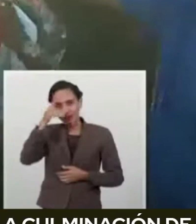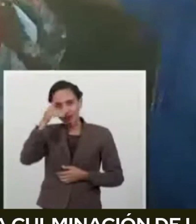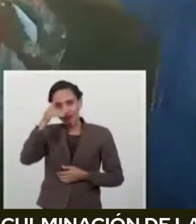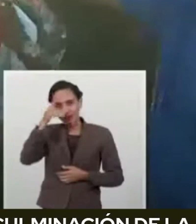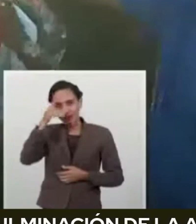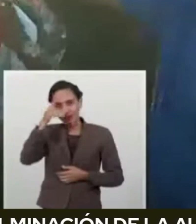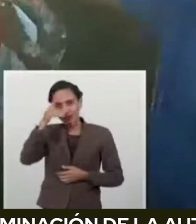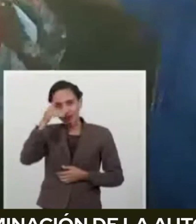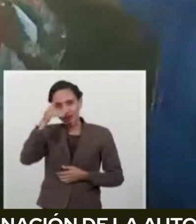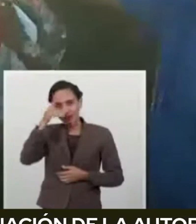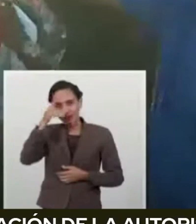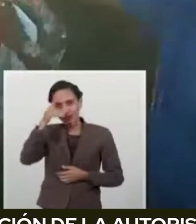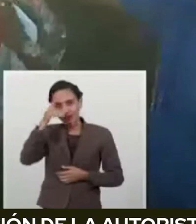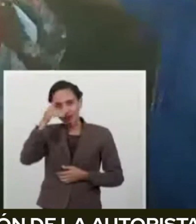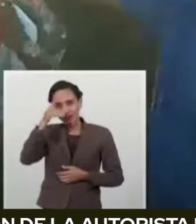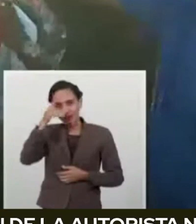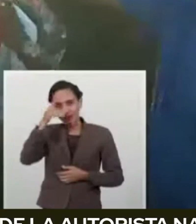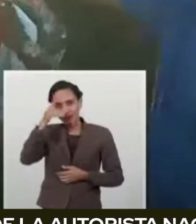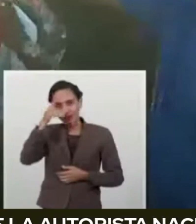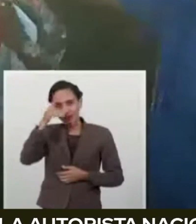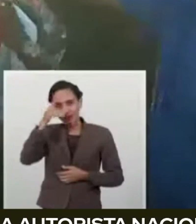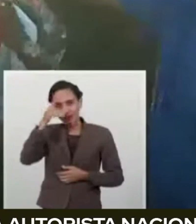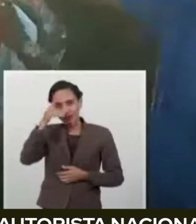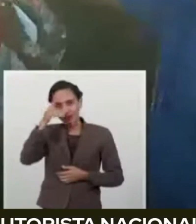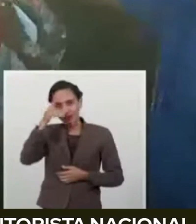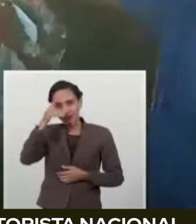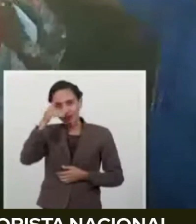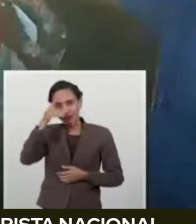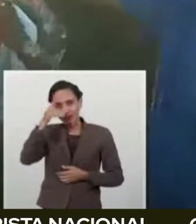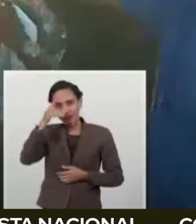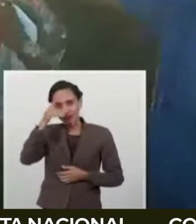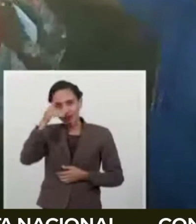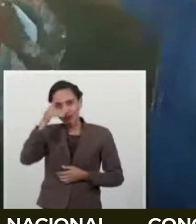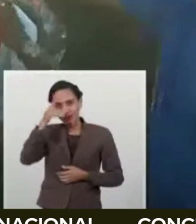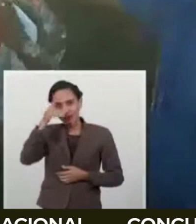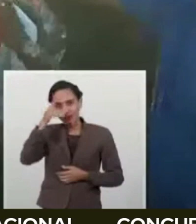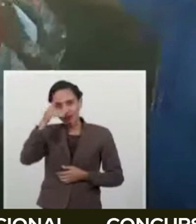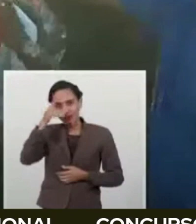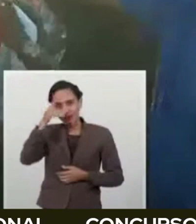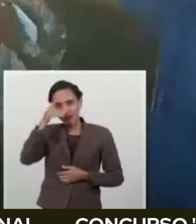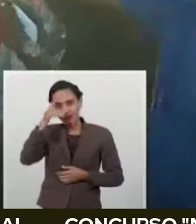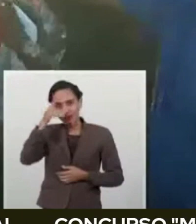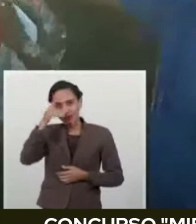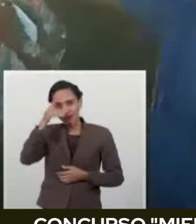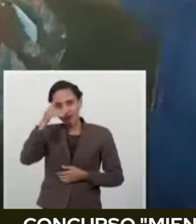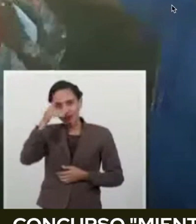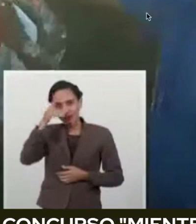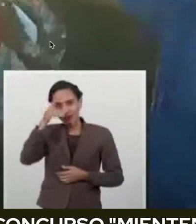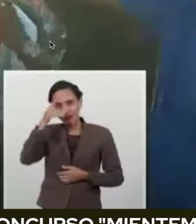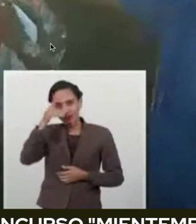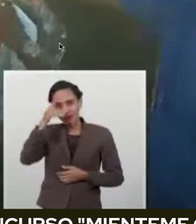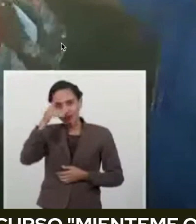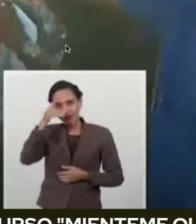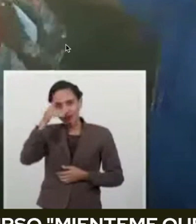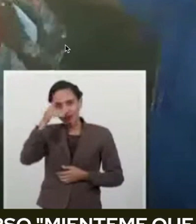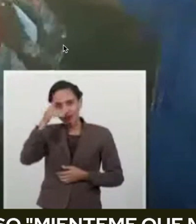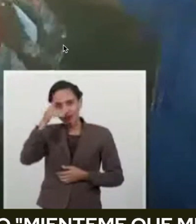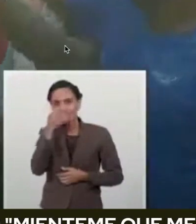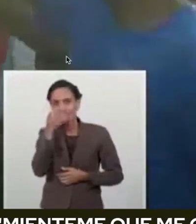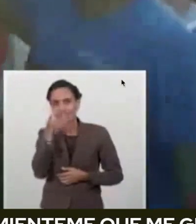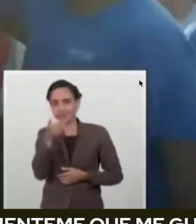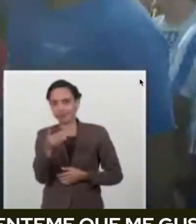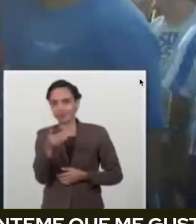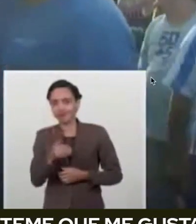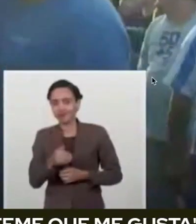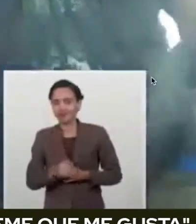pero el médico el médico no le dice a esa gente cuando se operan que no se puede usarlo Mira esto le cuesta